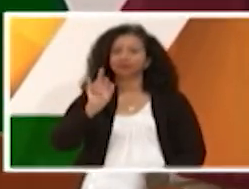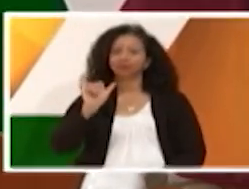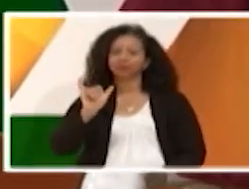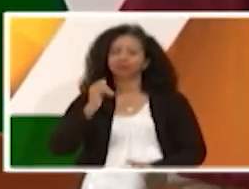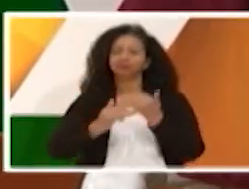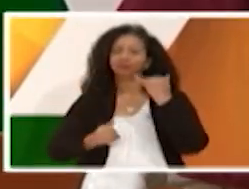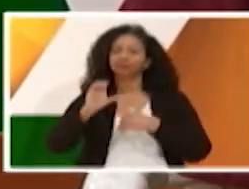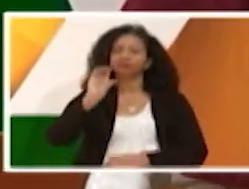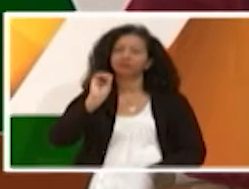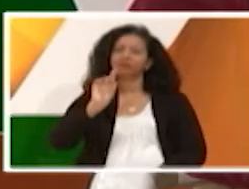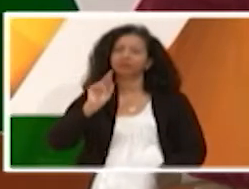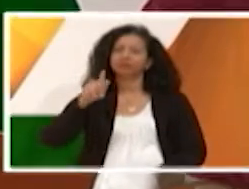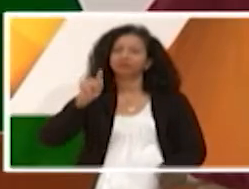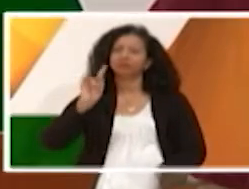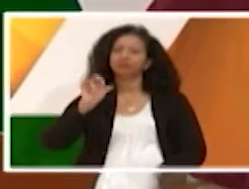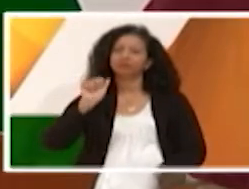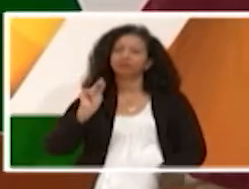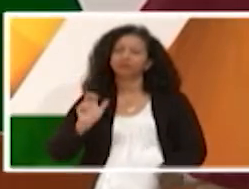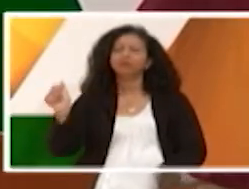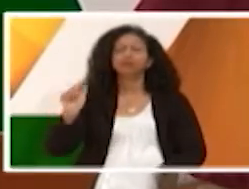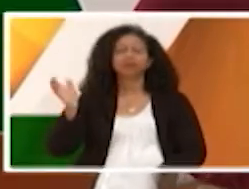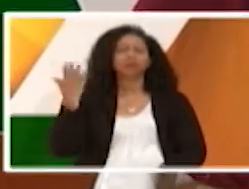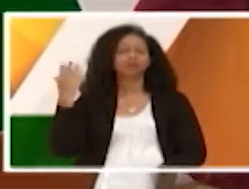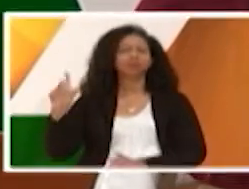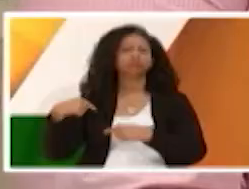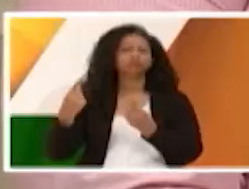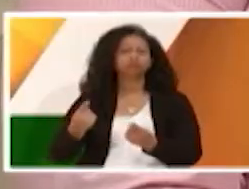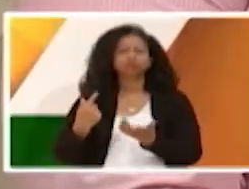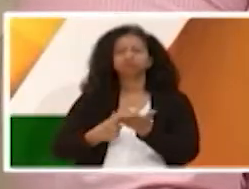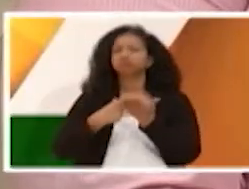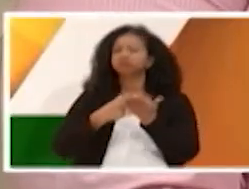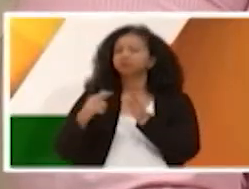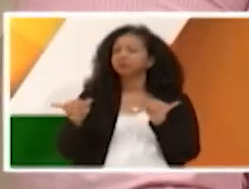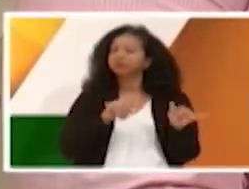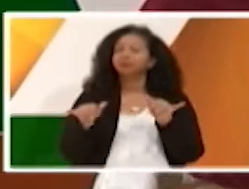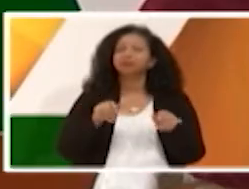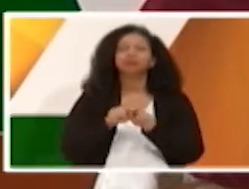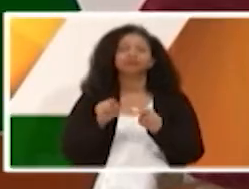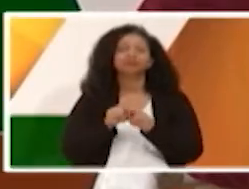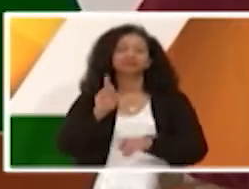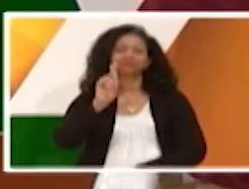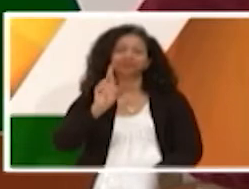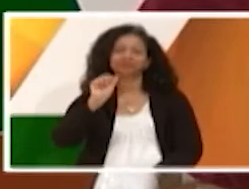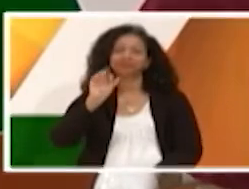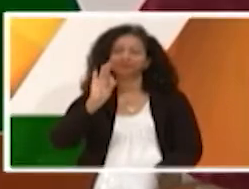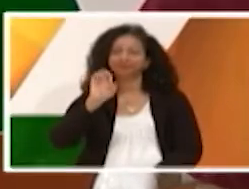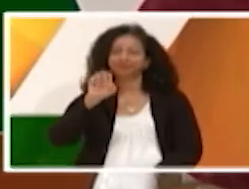aquí otras veces ya, Henry también, hablando de estos mismos temas. Y a Rafael García, que es